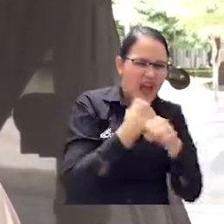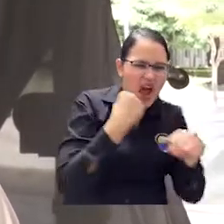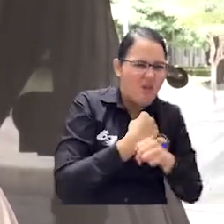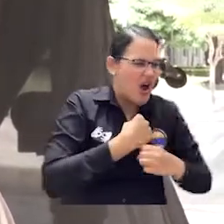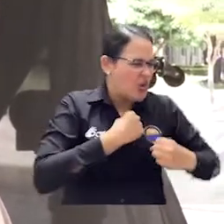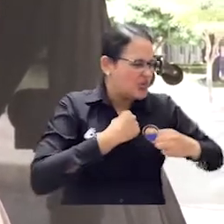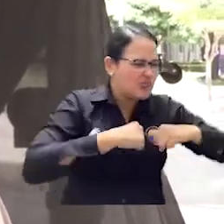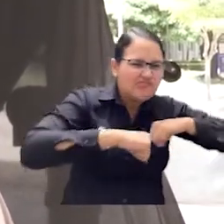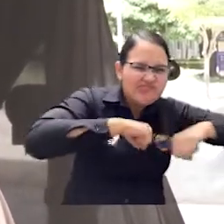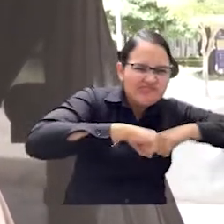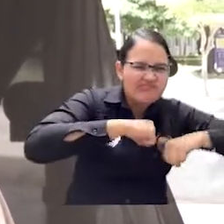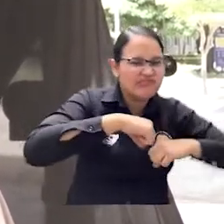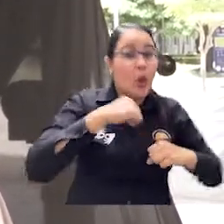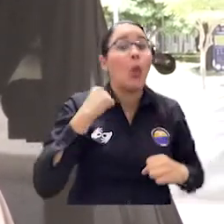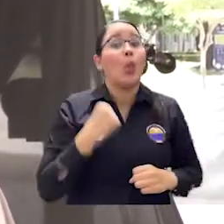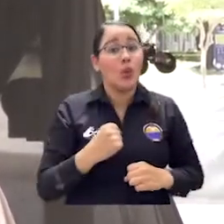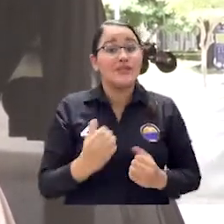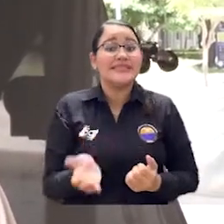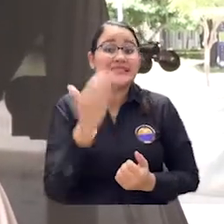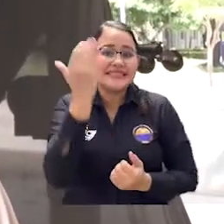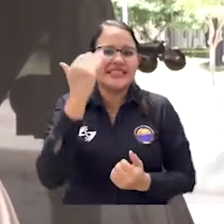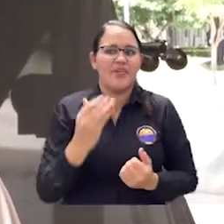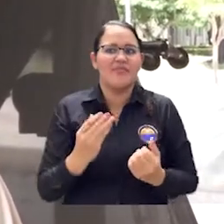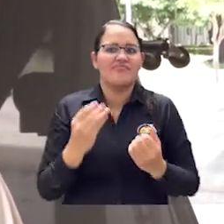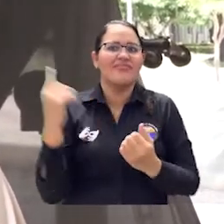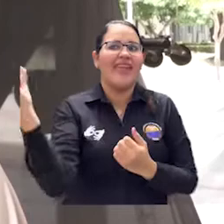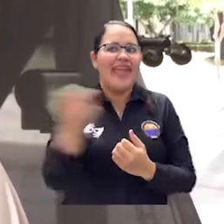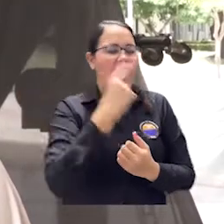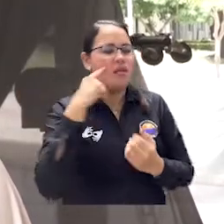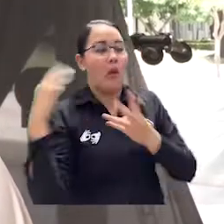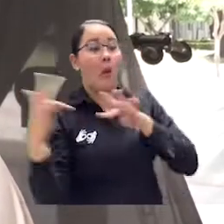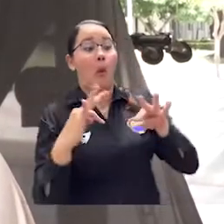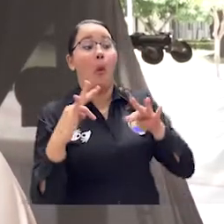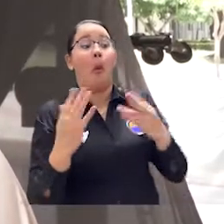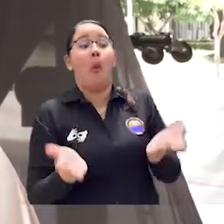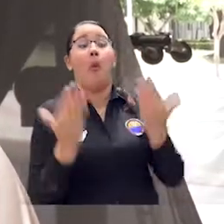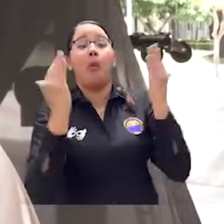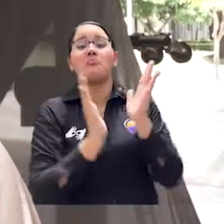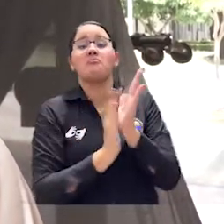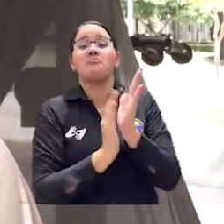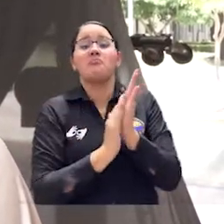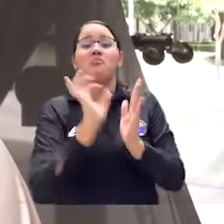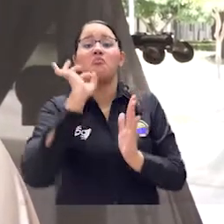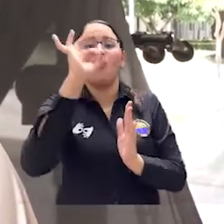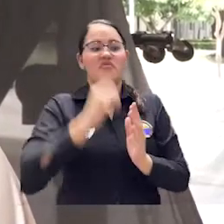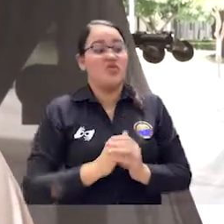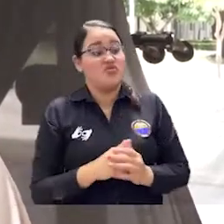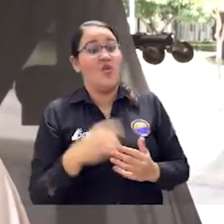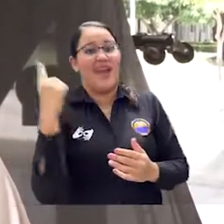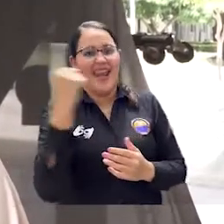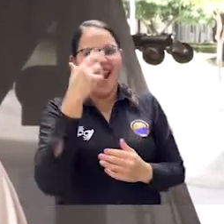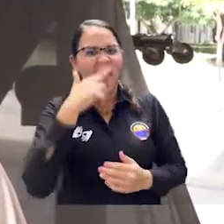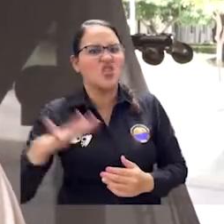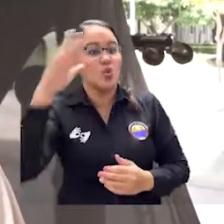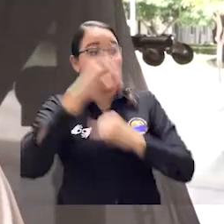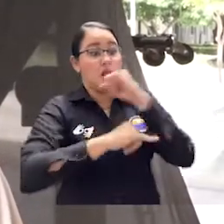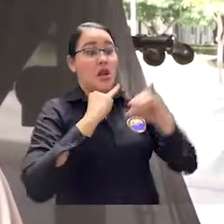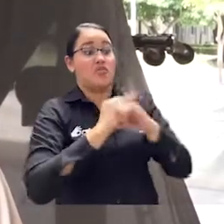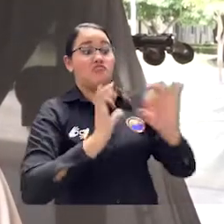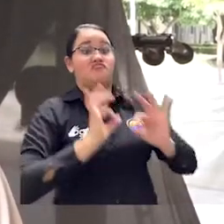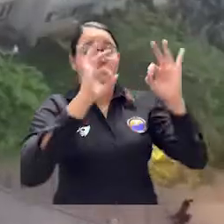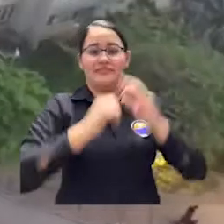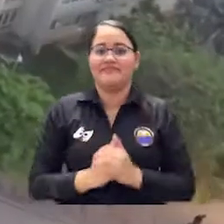y una alineación perfecta entre los contenidos y las exigencias del mercado, tanto a nivel internacional como a